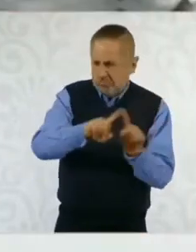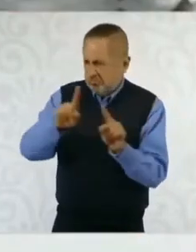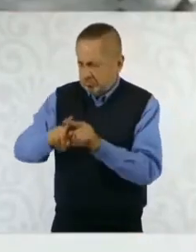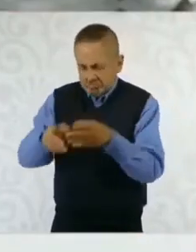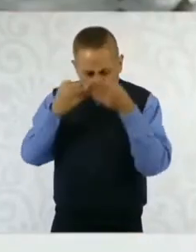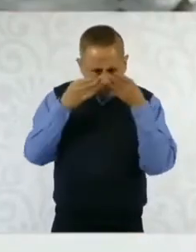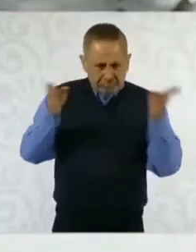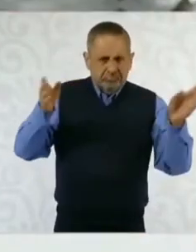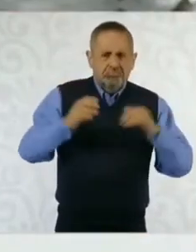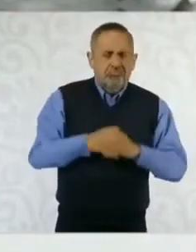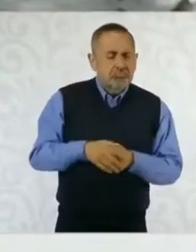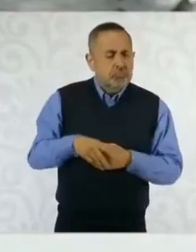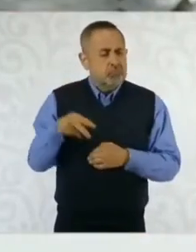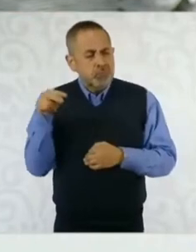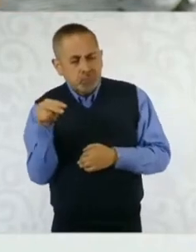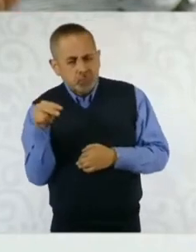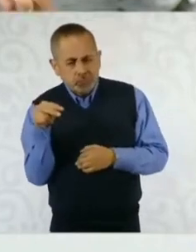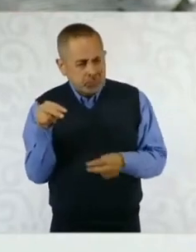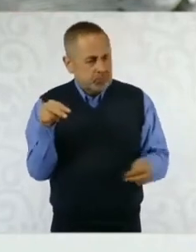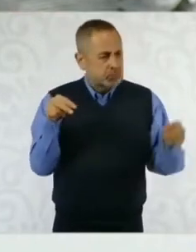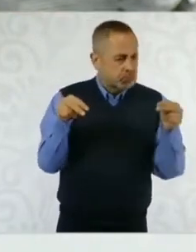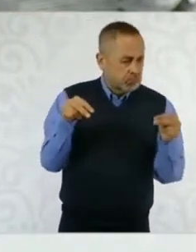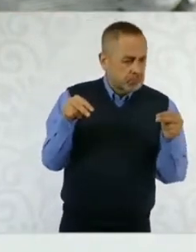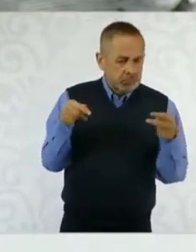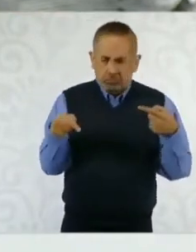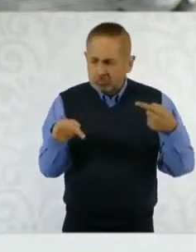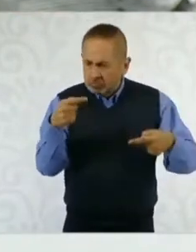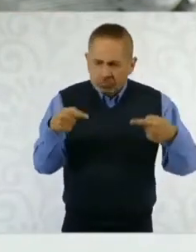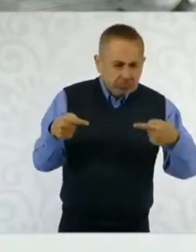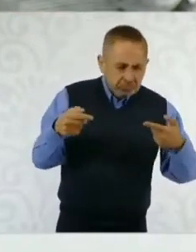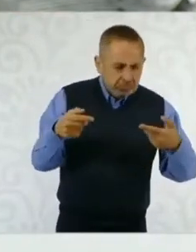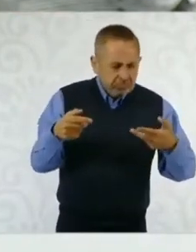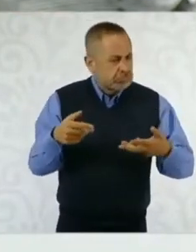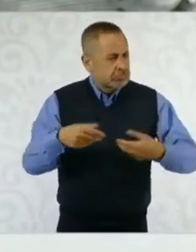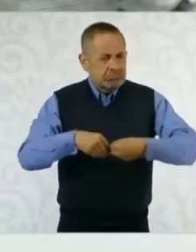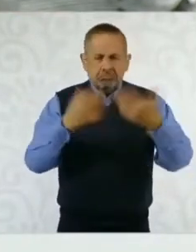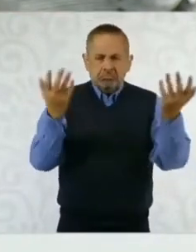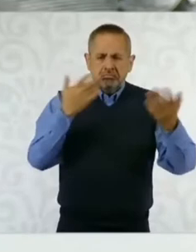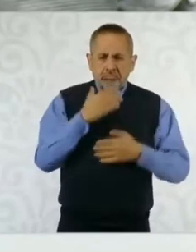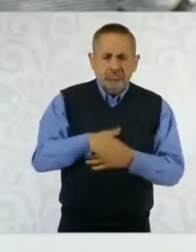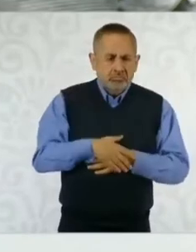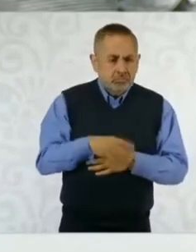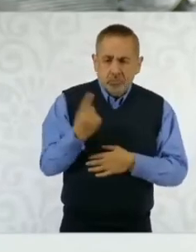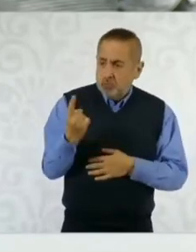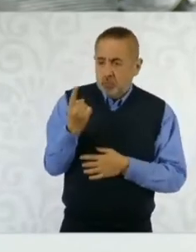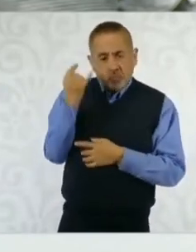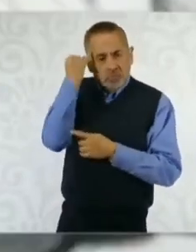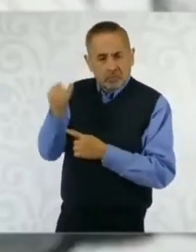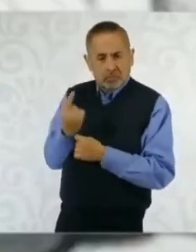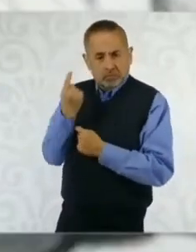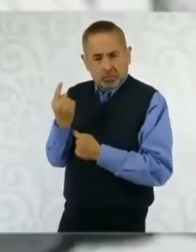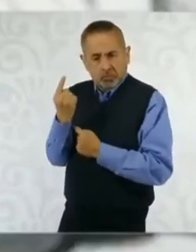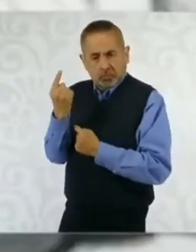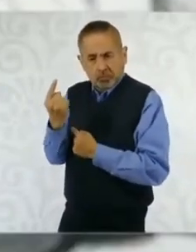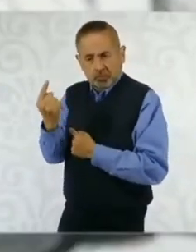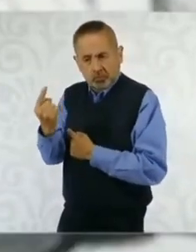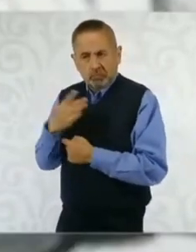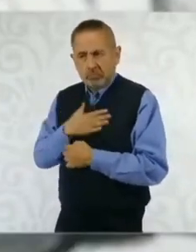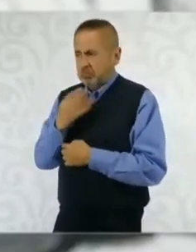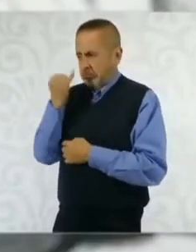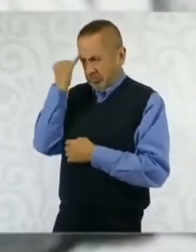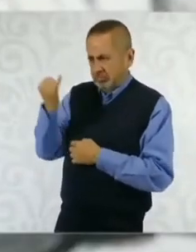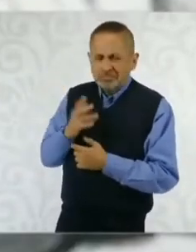La objetividad se da cuando se presenta una posición y la otra, no cuando solo se presenta una.